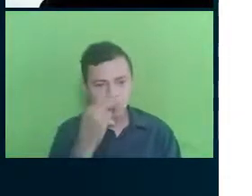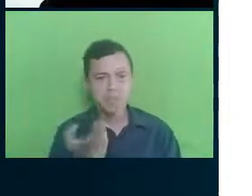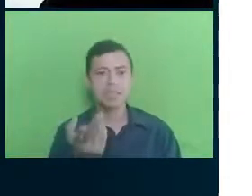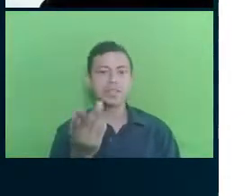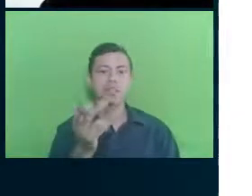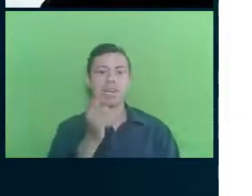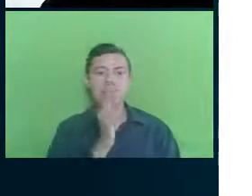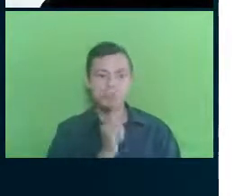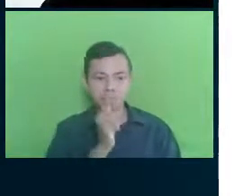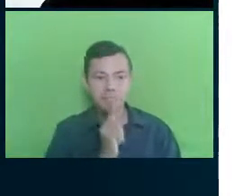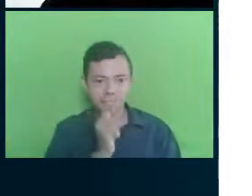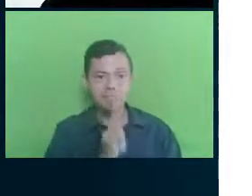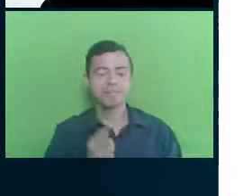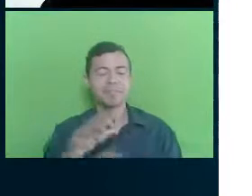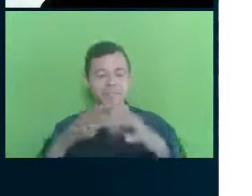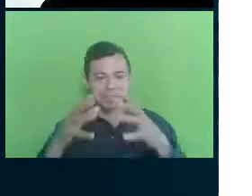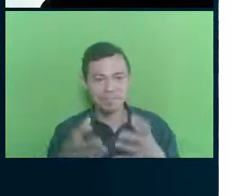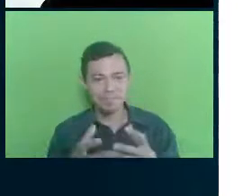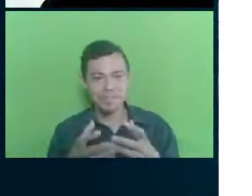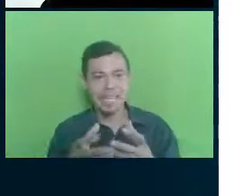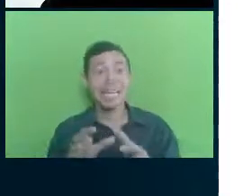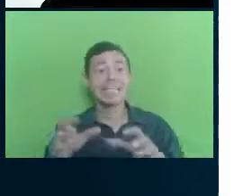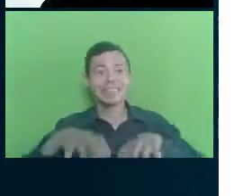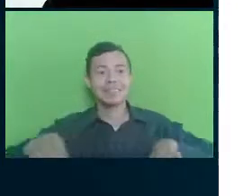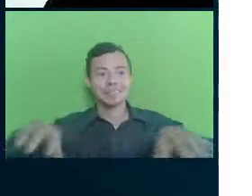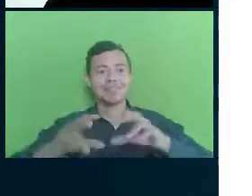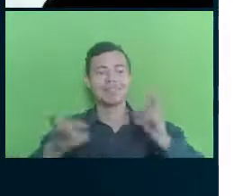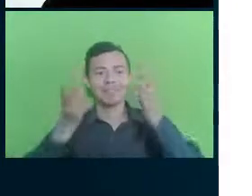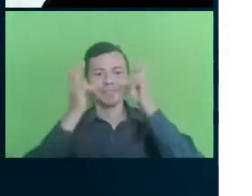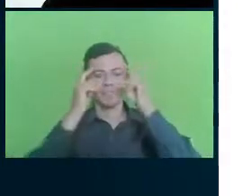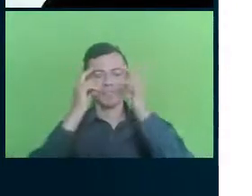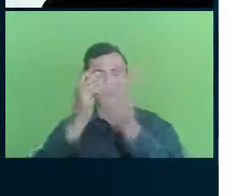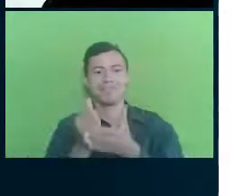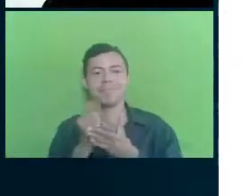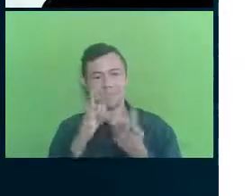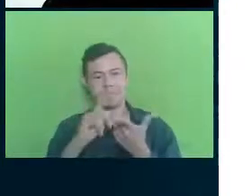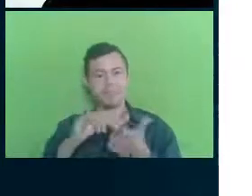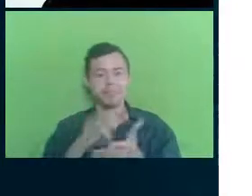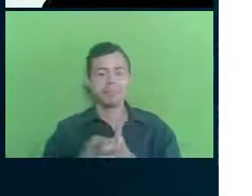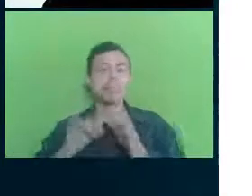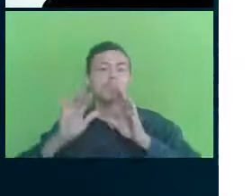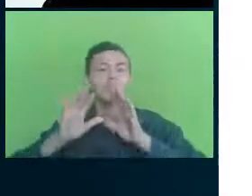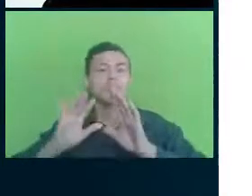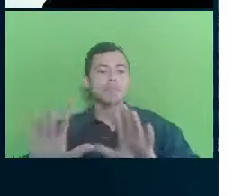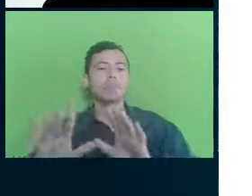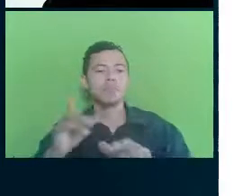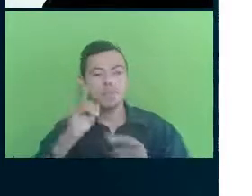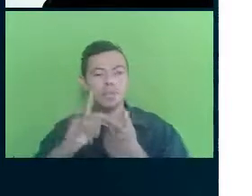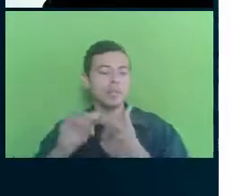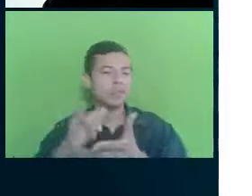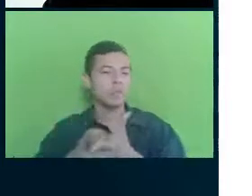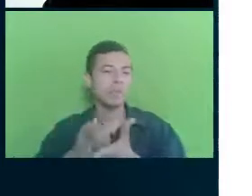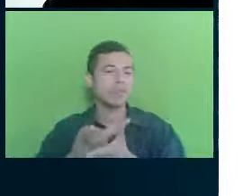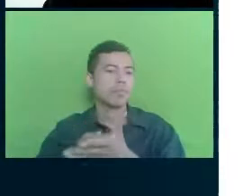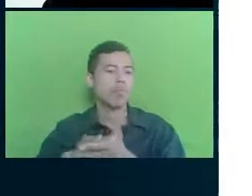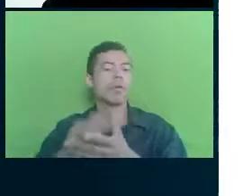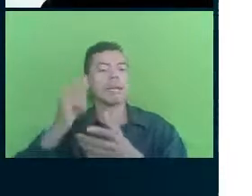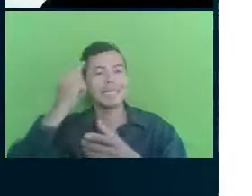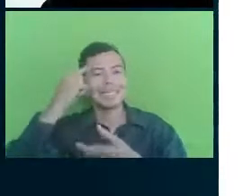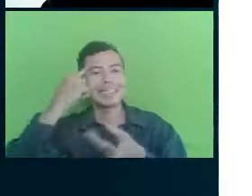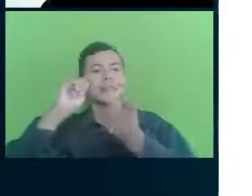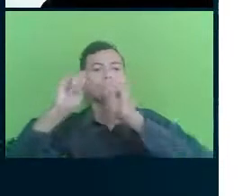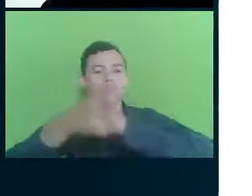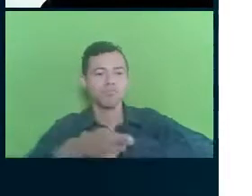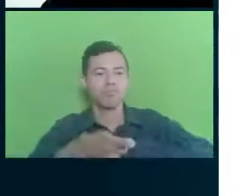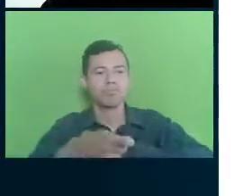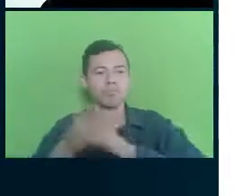fruta. Y ese ejercicio cognitivo hoy en día aplica el mismo paradigma que se aplicó en aquel entonces en The Bomb Machine, pero